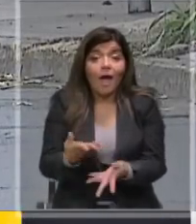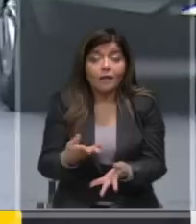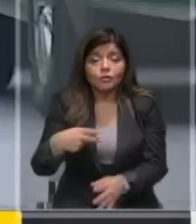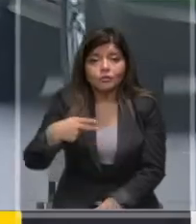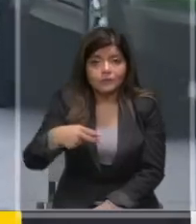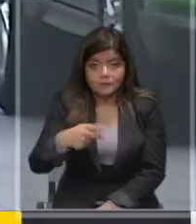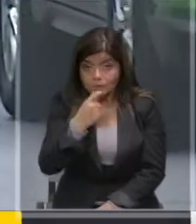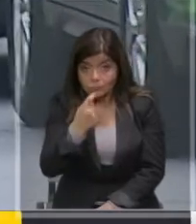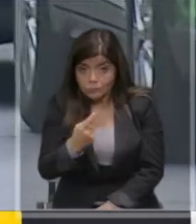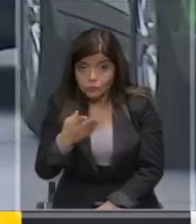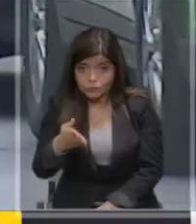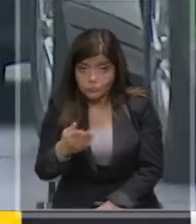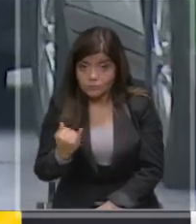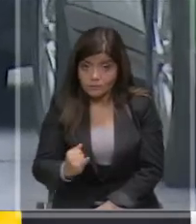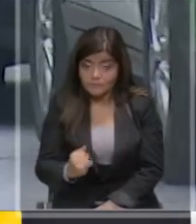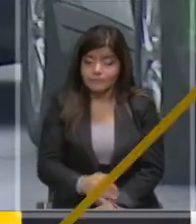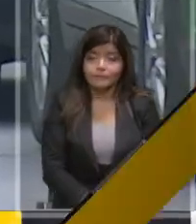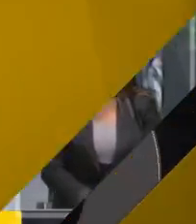adelante